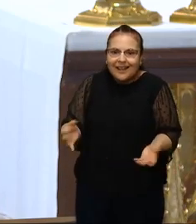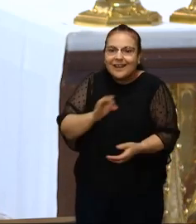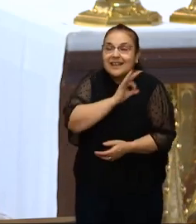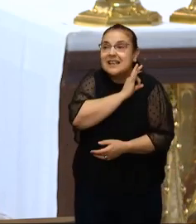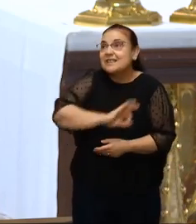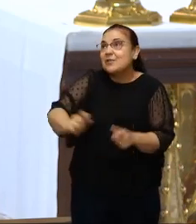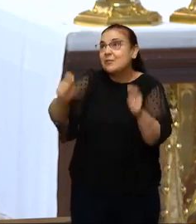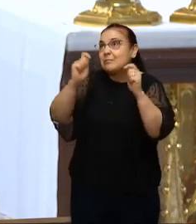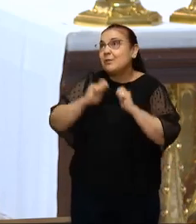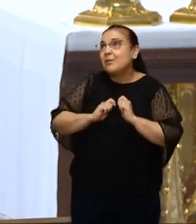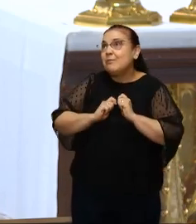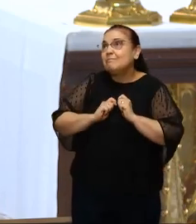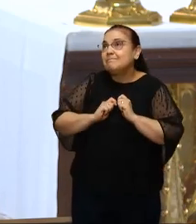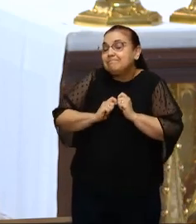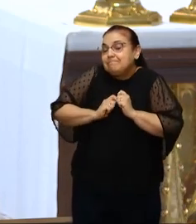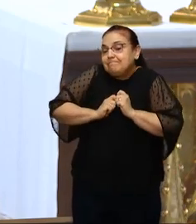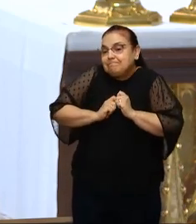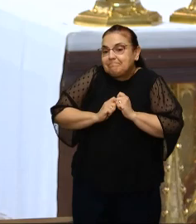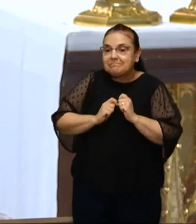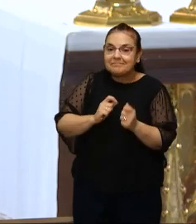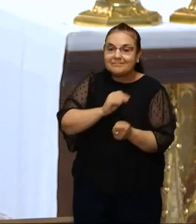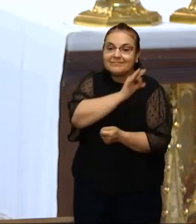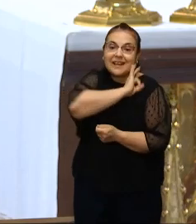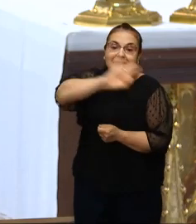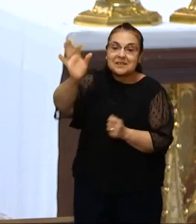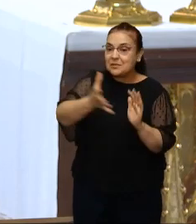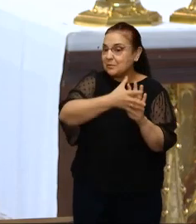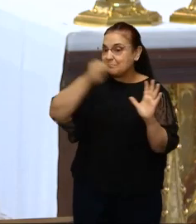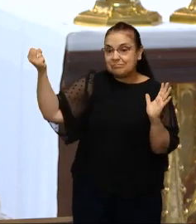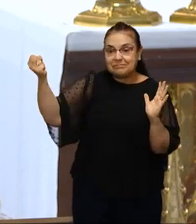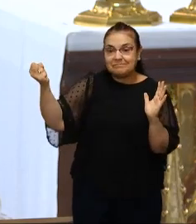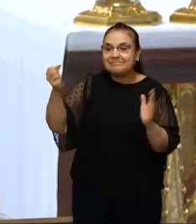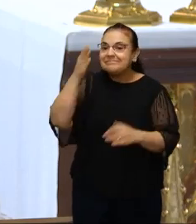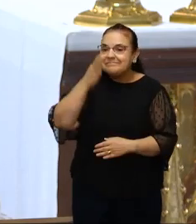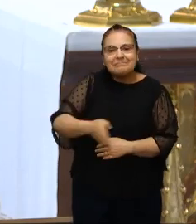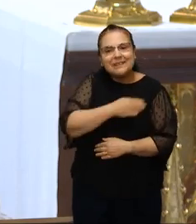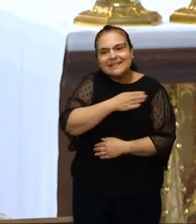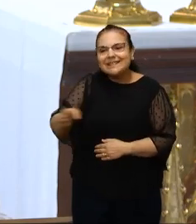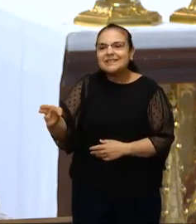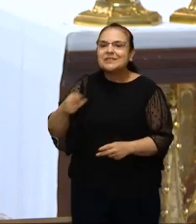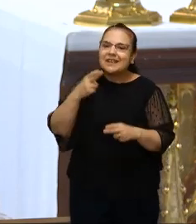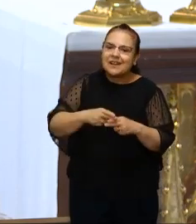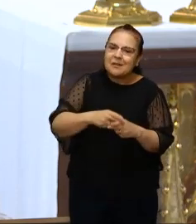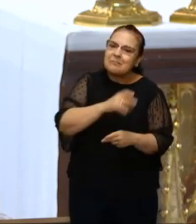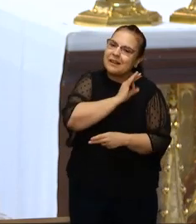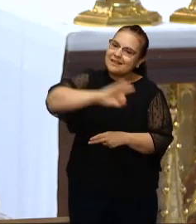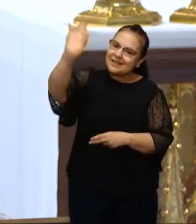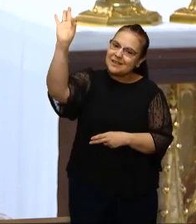Señor me lo dio, el Señor me lo quitó, bendito sea el nombre del Señor.